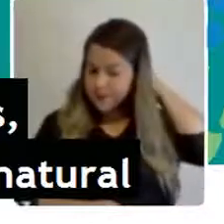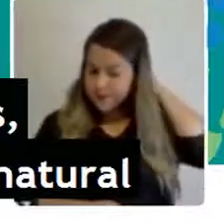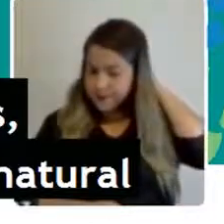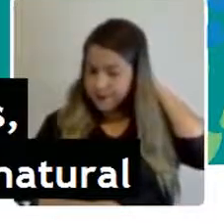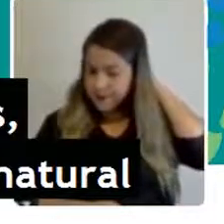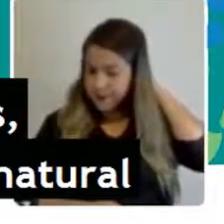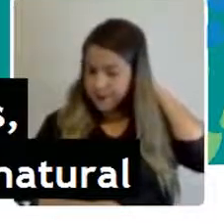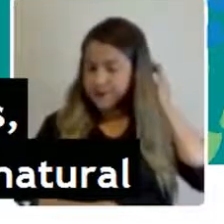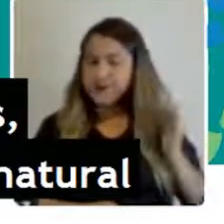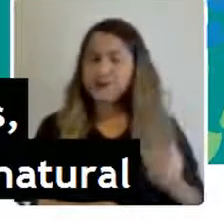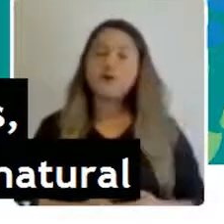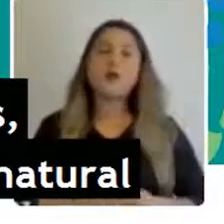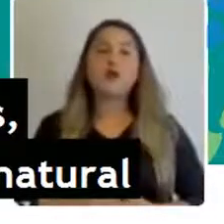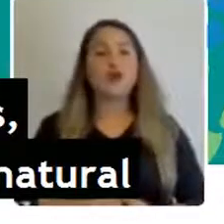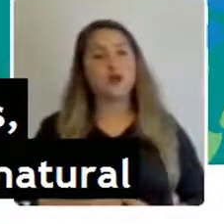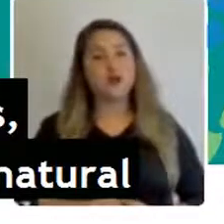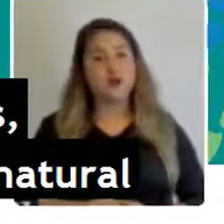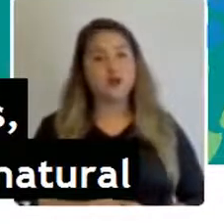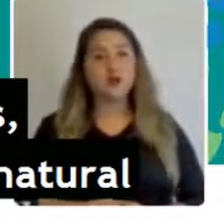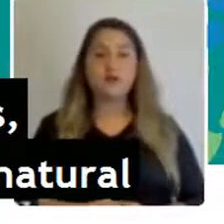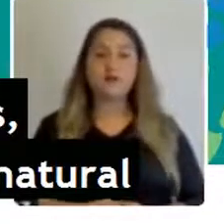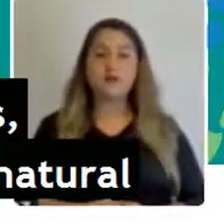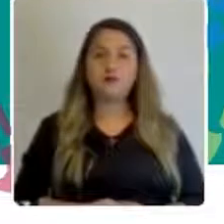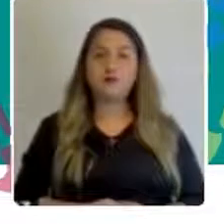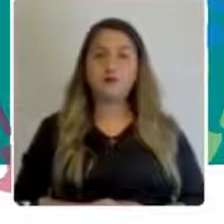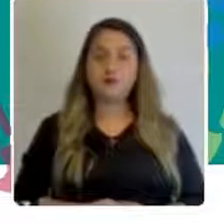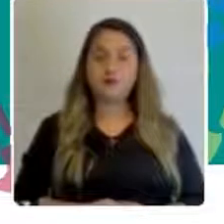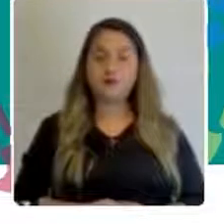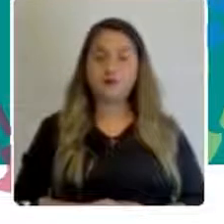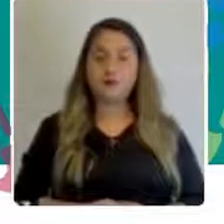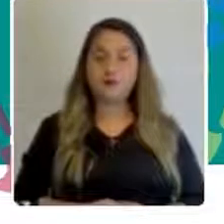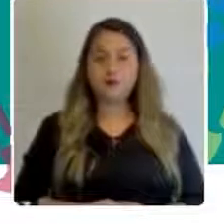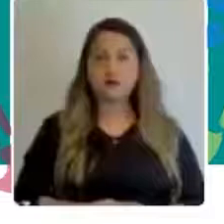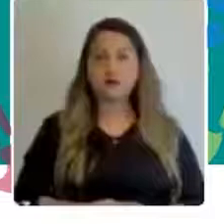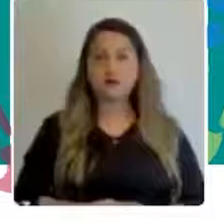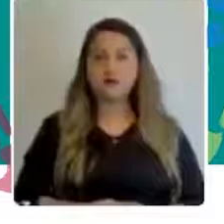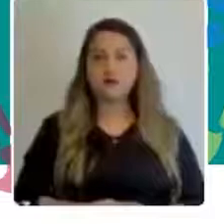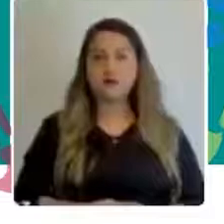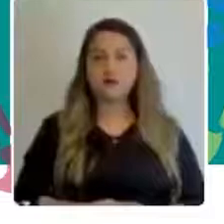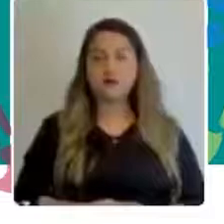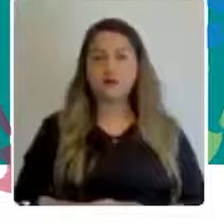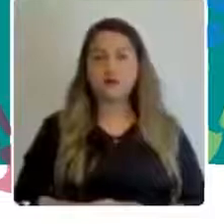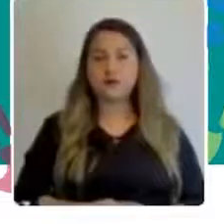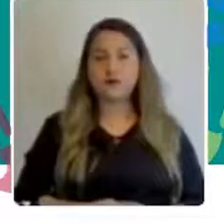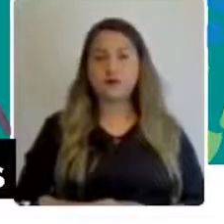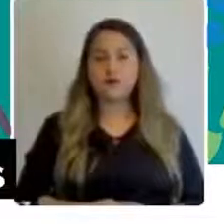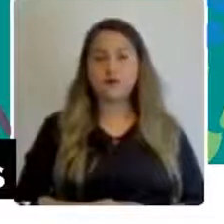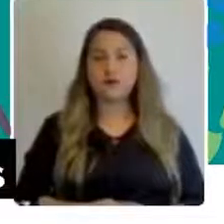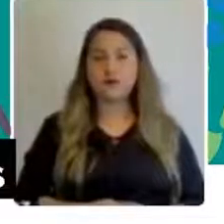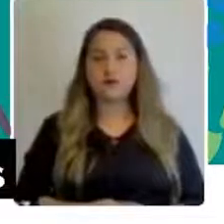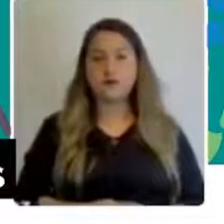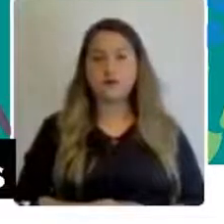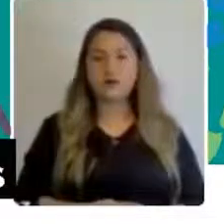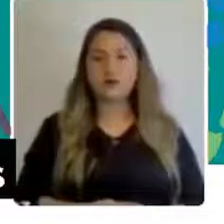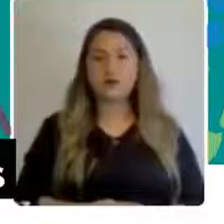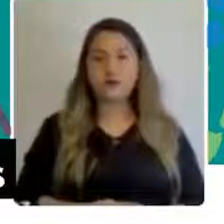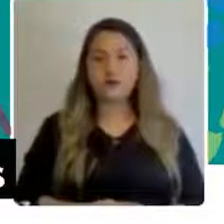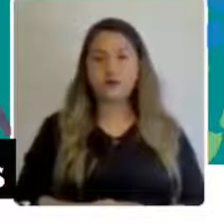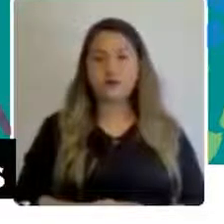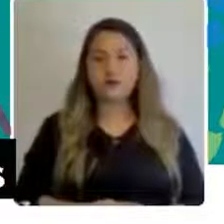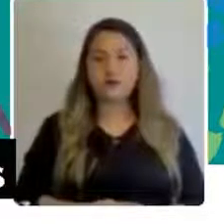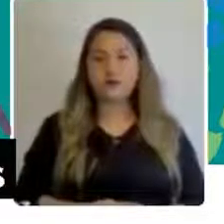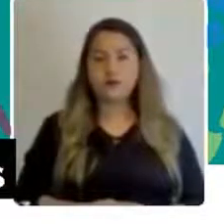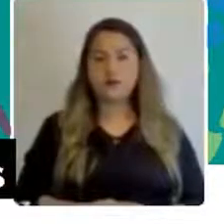que participen en los estudios de historia natural y también en los ensayos clínicos. Algunos de los aspectos